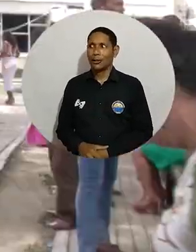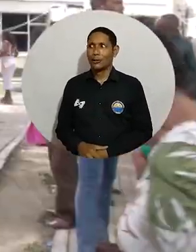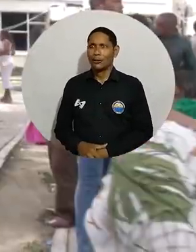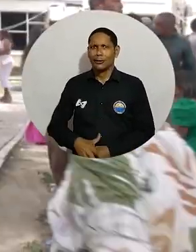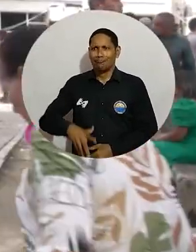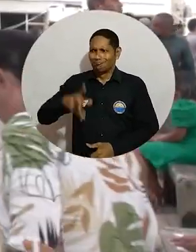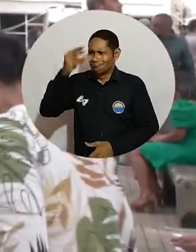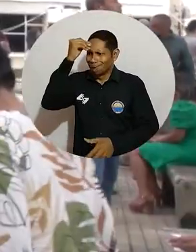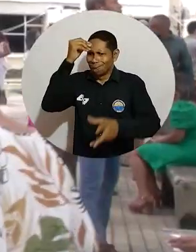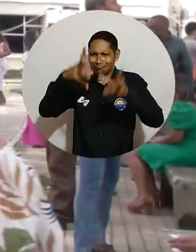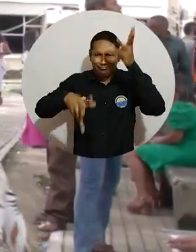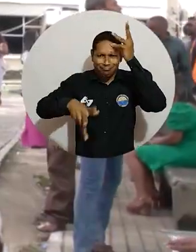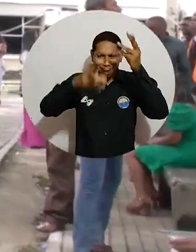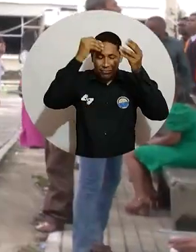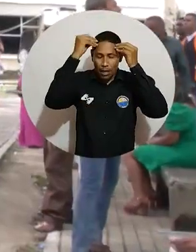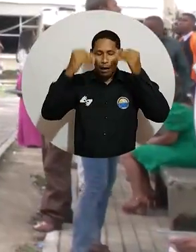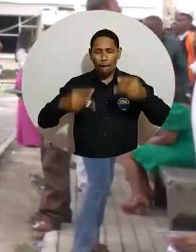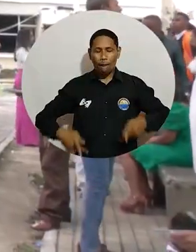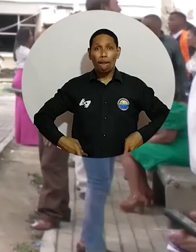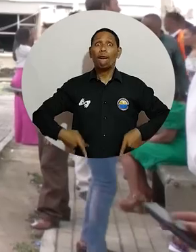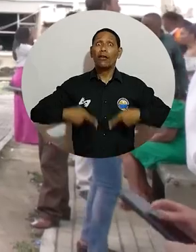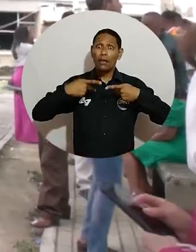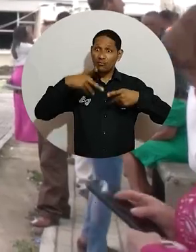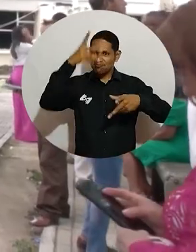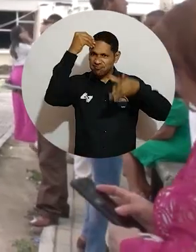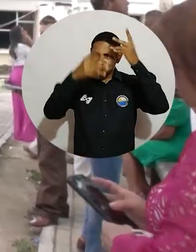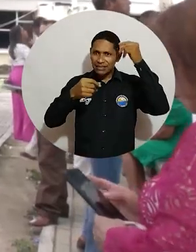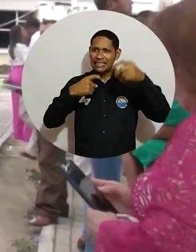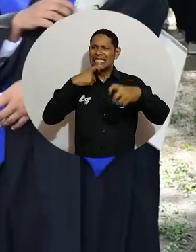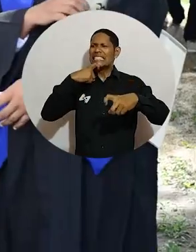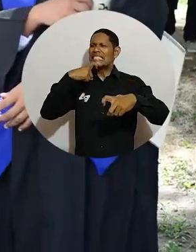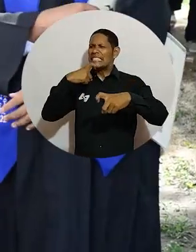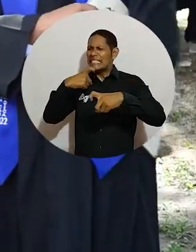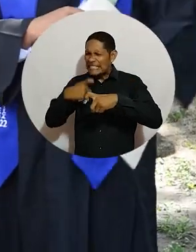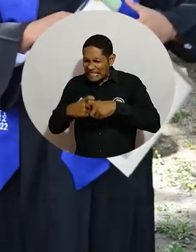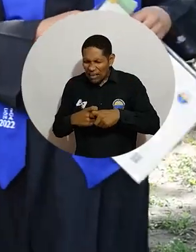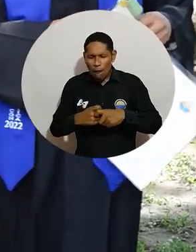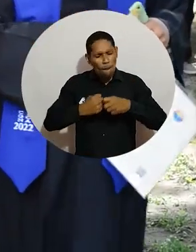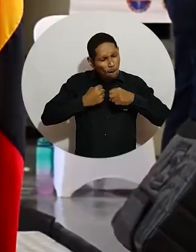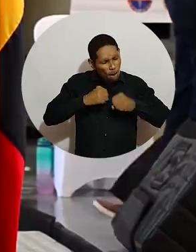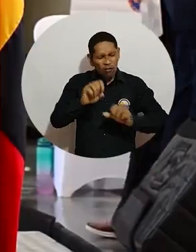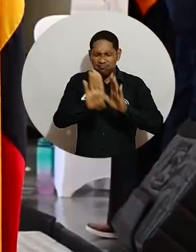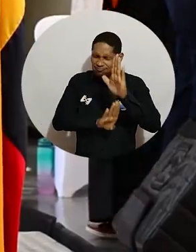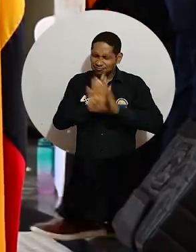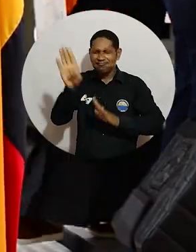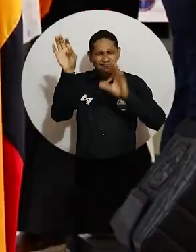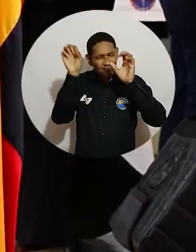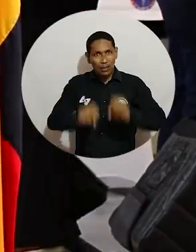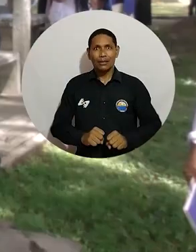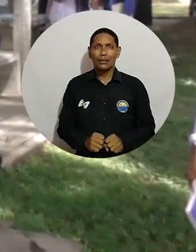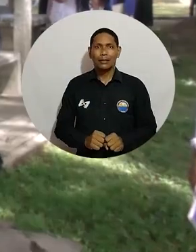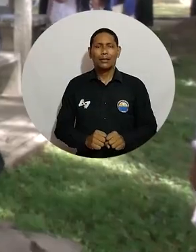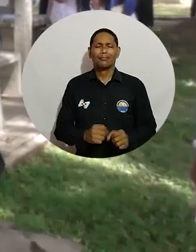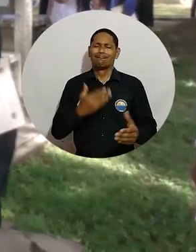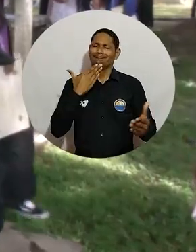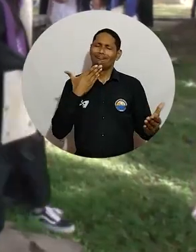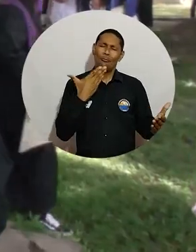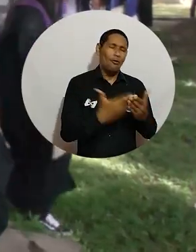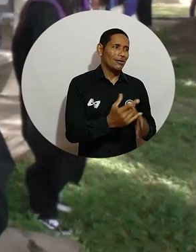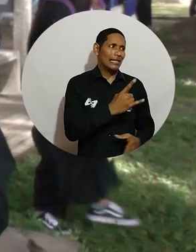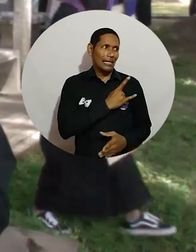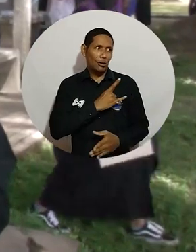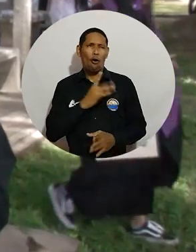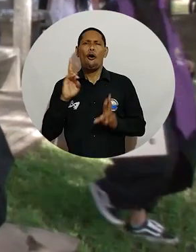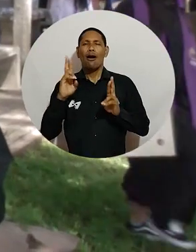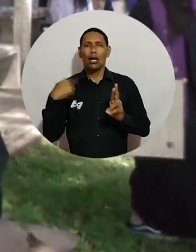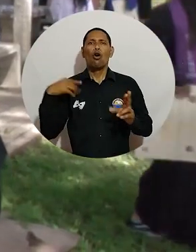esta. Me dejó conocimiento, pero me dejó lecciones de vida, que no importa dónde uno venga, uno puede alcanzar un mejor futuro. Y eternamente agradecido